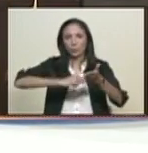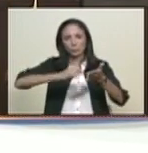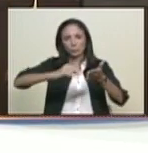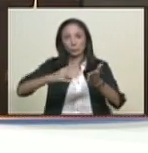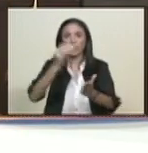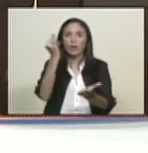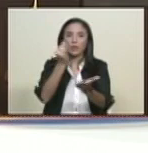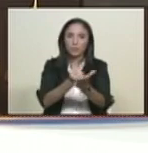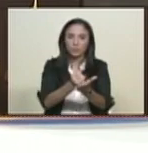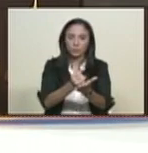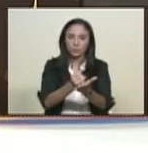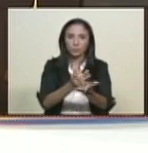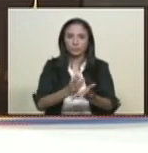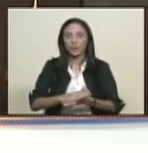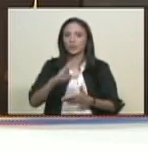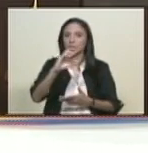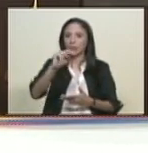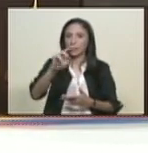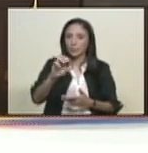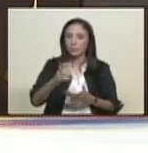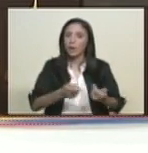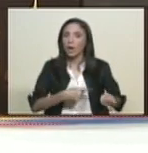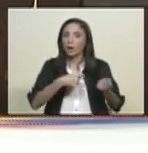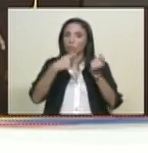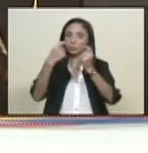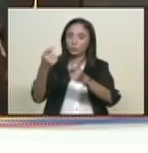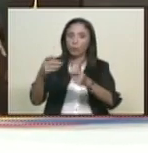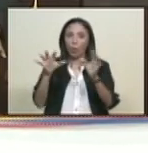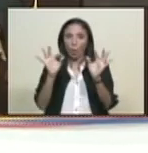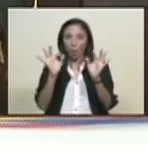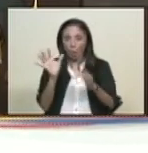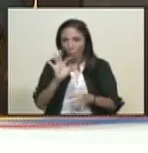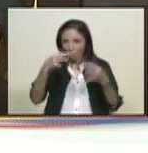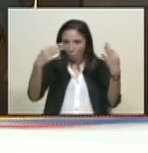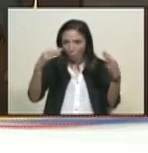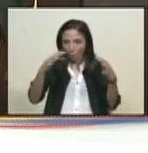Y como jefe de Estado se lo transmití al Poder Electoral y el Poder Electoral